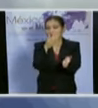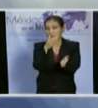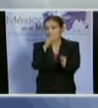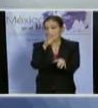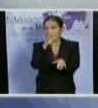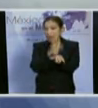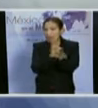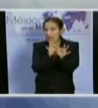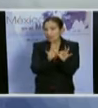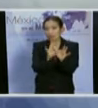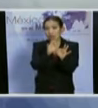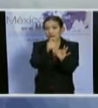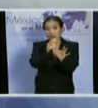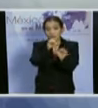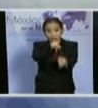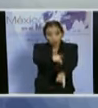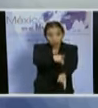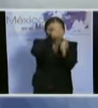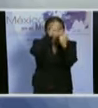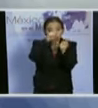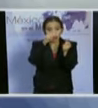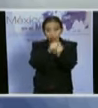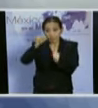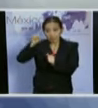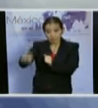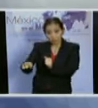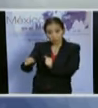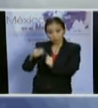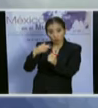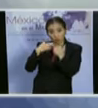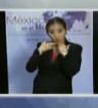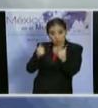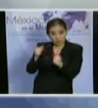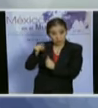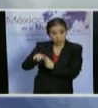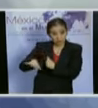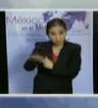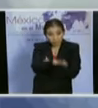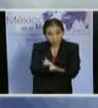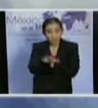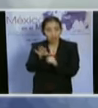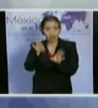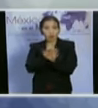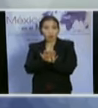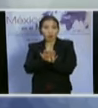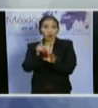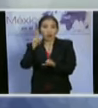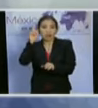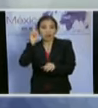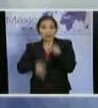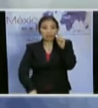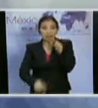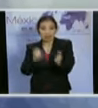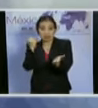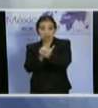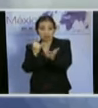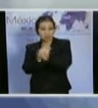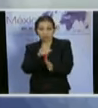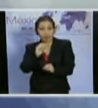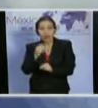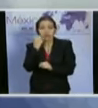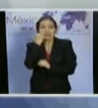principalmente no recaudar más a través de los sistemas tributarios. No estamos hablando de gravar ni de elevar los tipos impositivos,